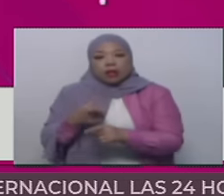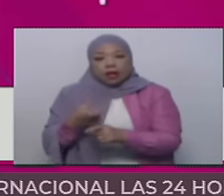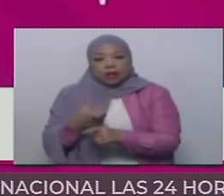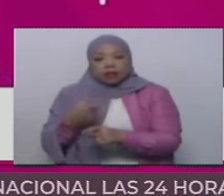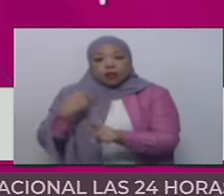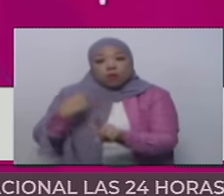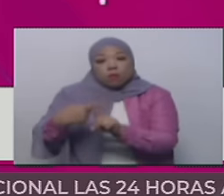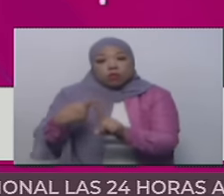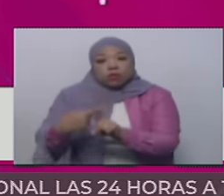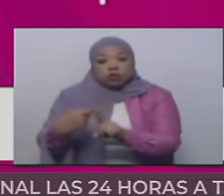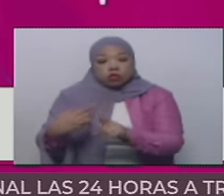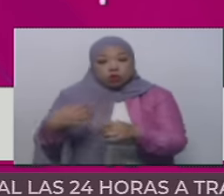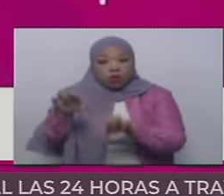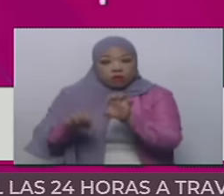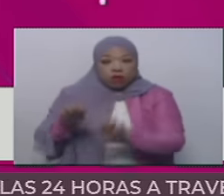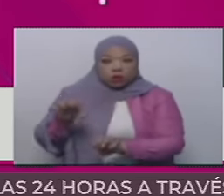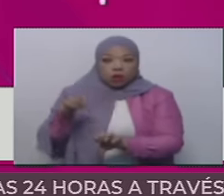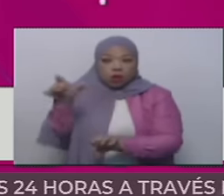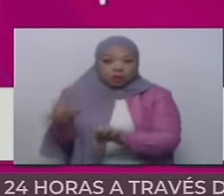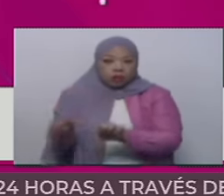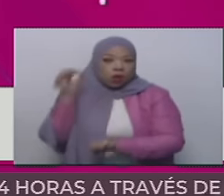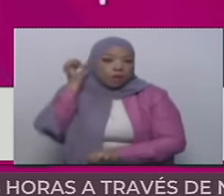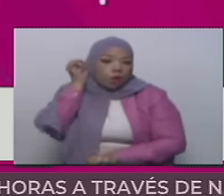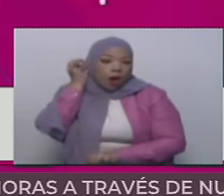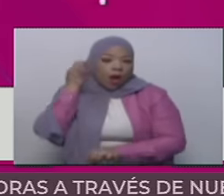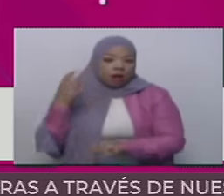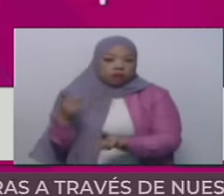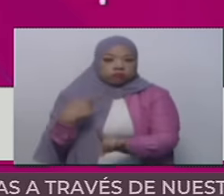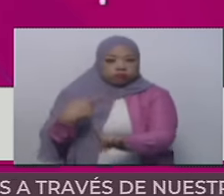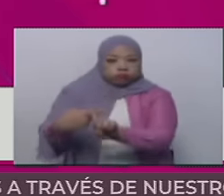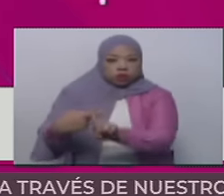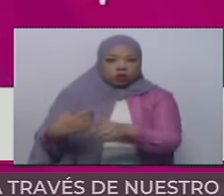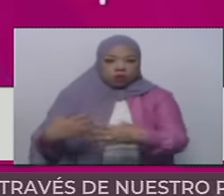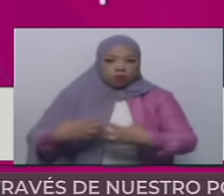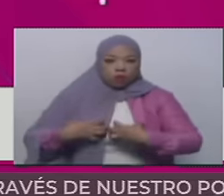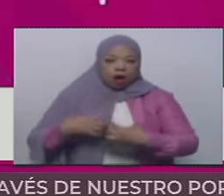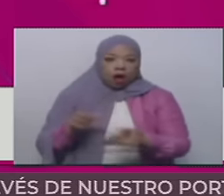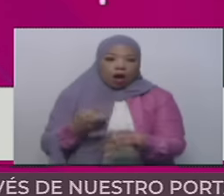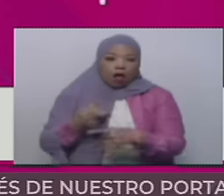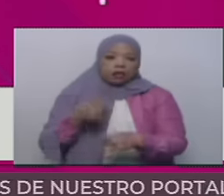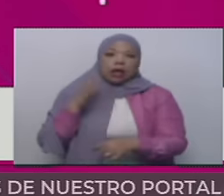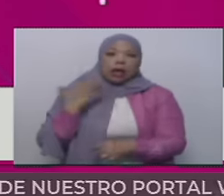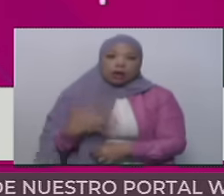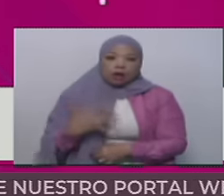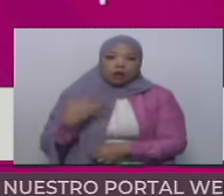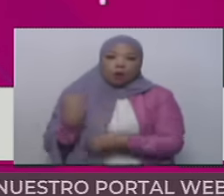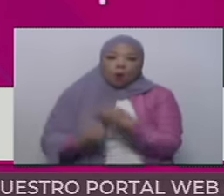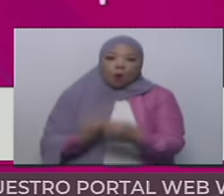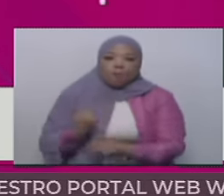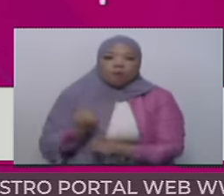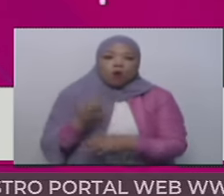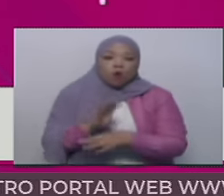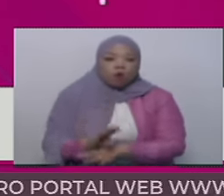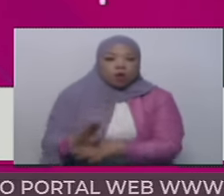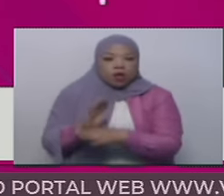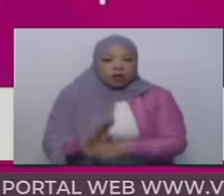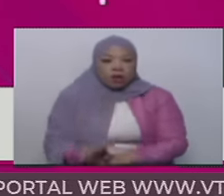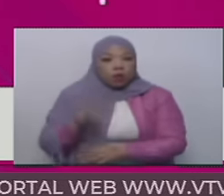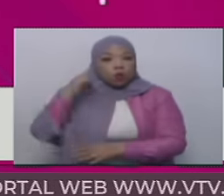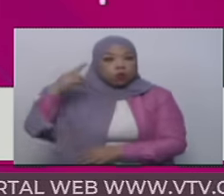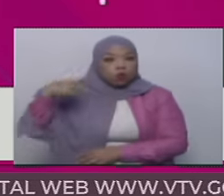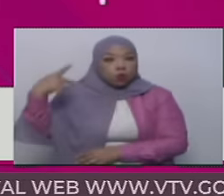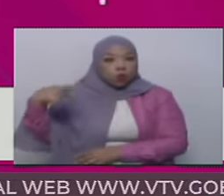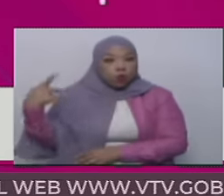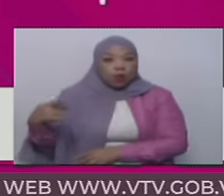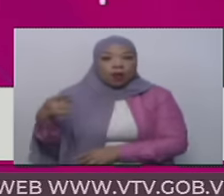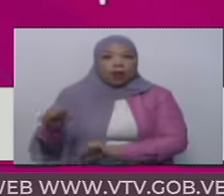positiva, de la nutrición de esta paciente que se somete a tratamiento, pero además de los cuidados paliativos, desde el punto de vista psicológico, desde el punto